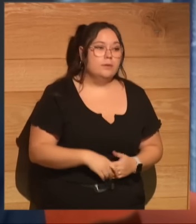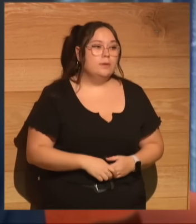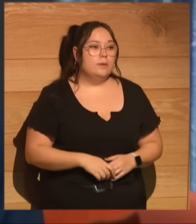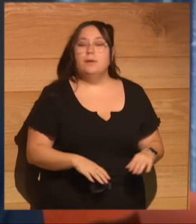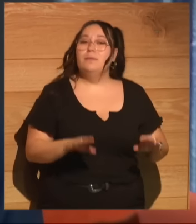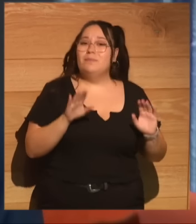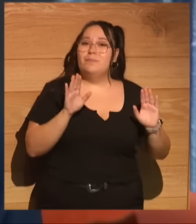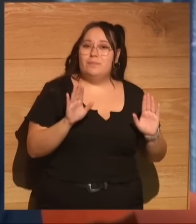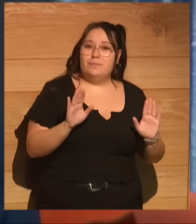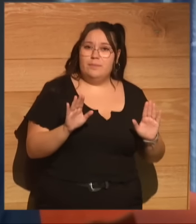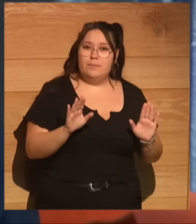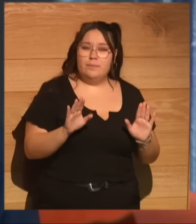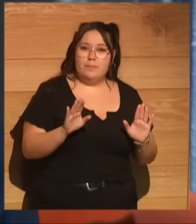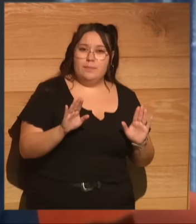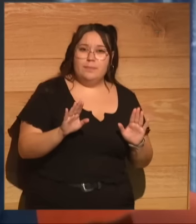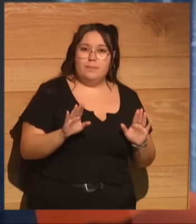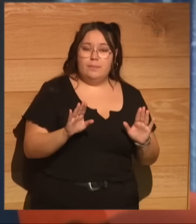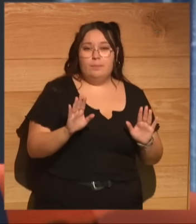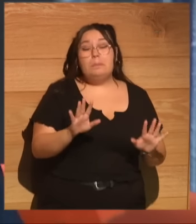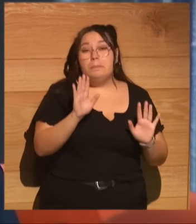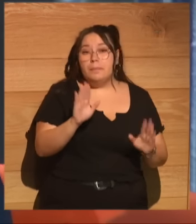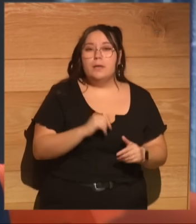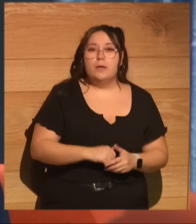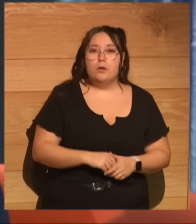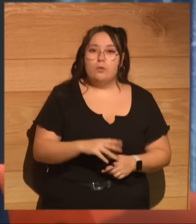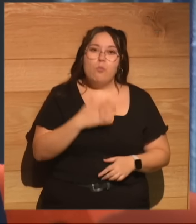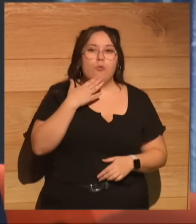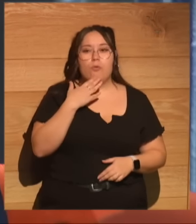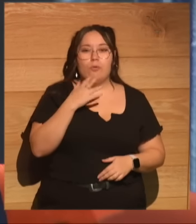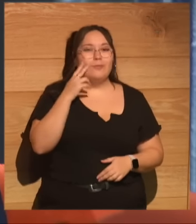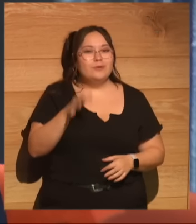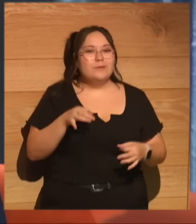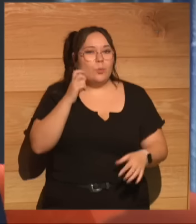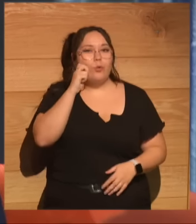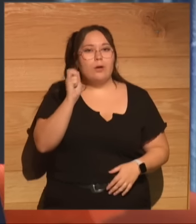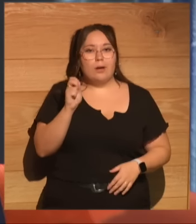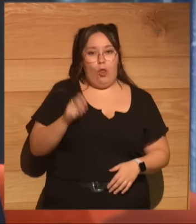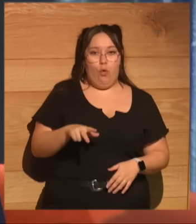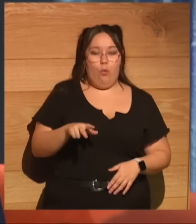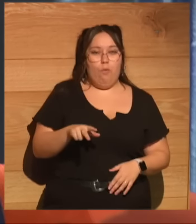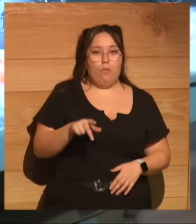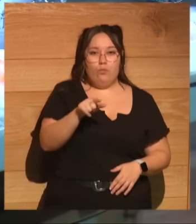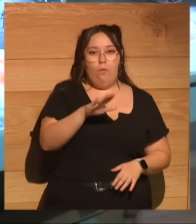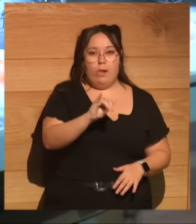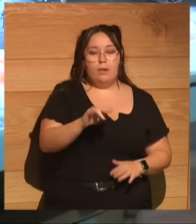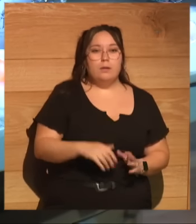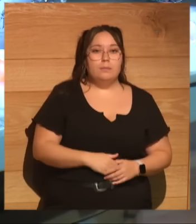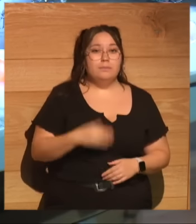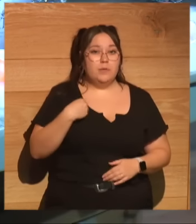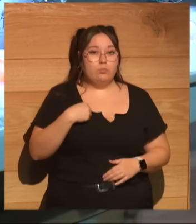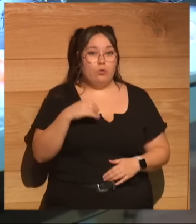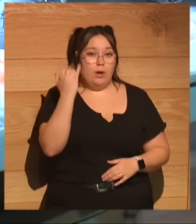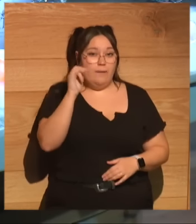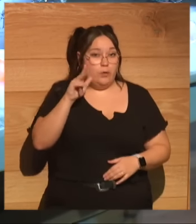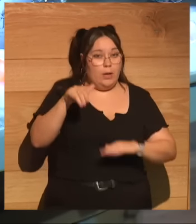embargo, a pesar de todo, la razón está de tu parte, como en el caso de Javi con la calle principal. Con él,